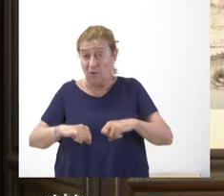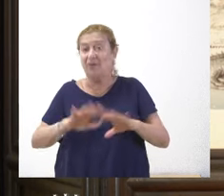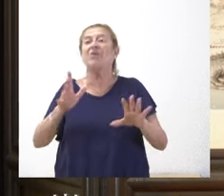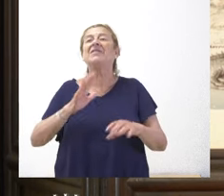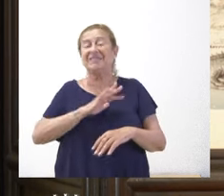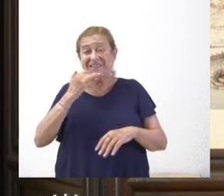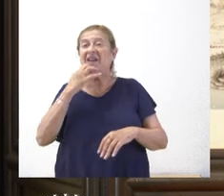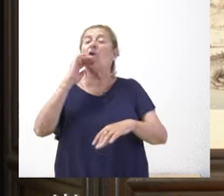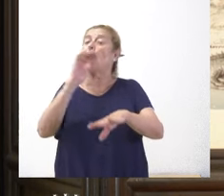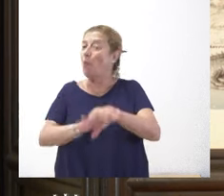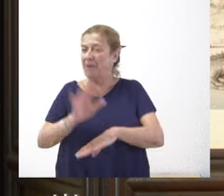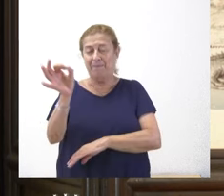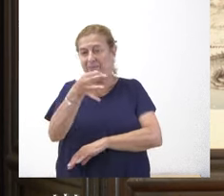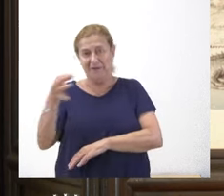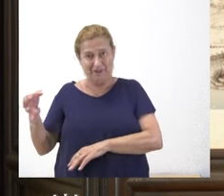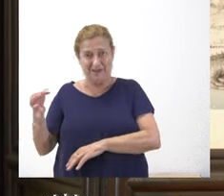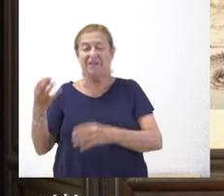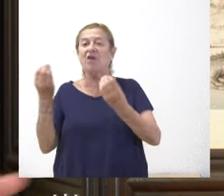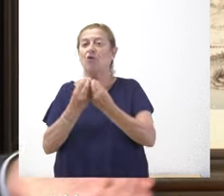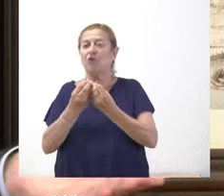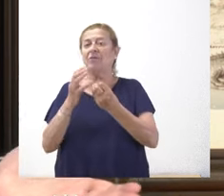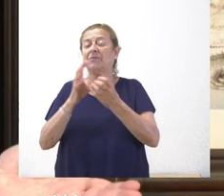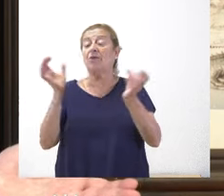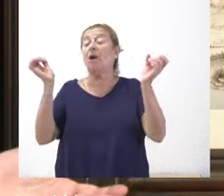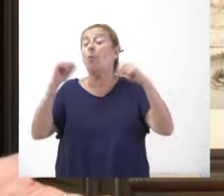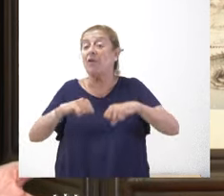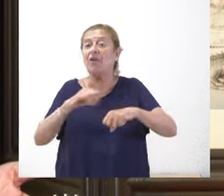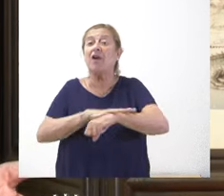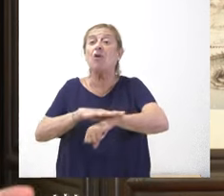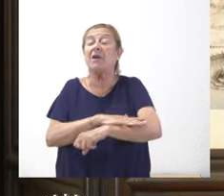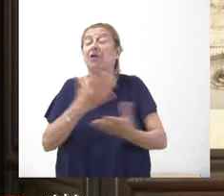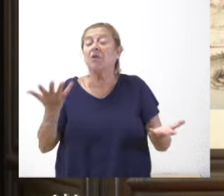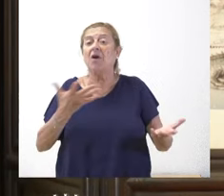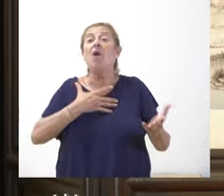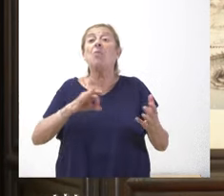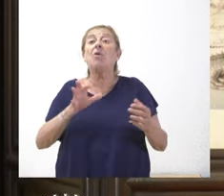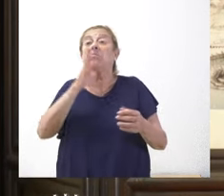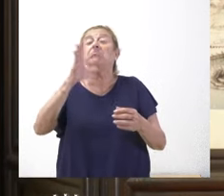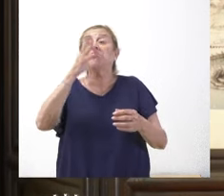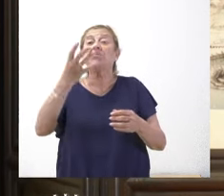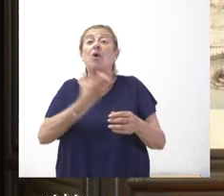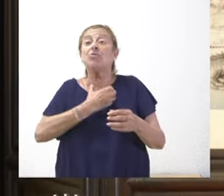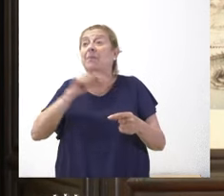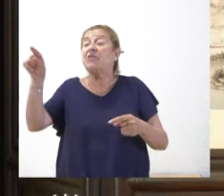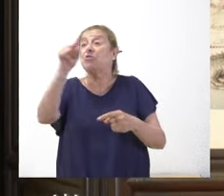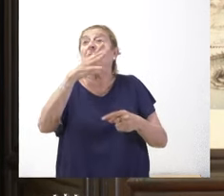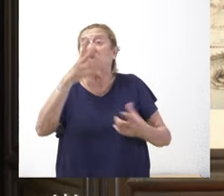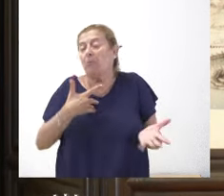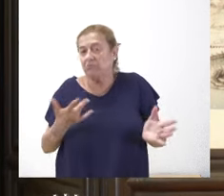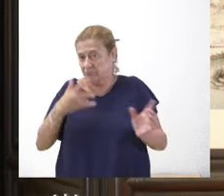se cumple perfectamente con el pacto de gobierno qué es lo que puede ocurrir en los ayuntamientos Pues no lo sé yo